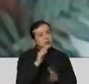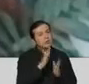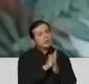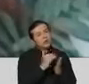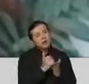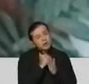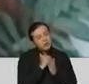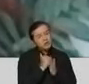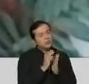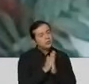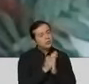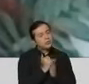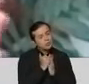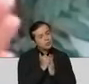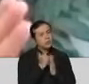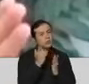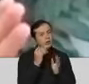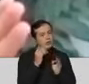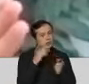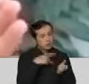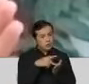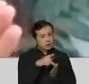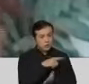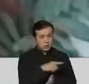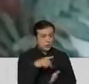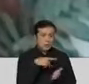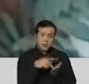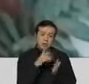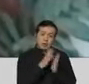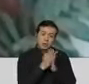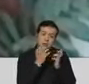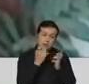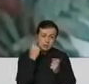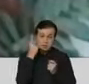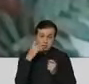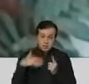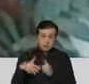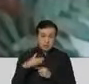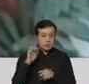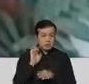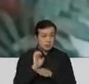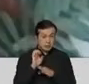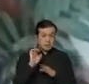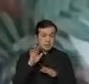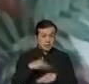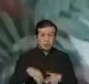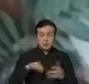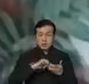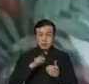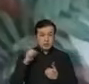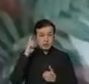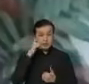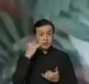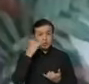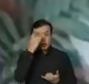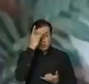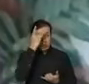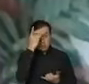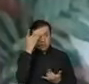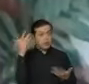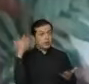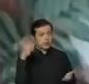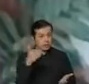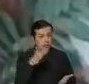ayúdennos racionalmente a encontrar una manera de pagarles, pero también comprendan nuestra situación, porque nosotros no podemos en este momento destinar a deuda lo